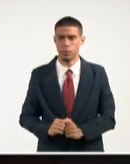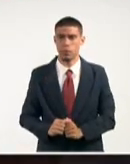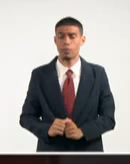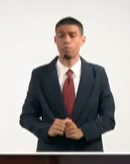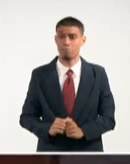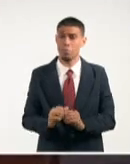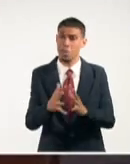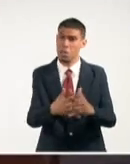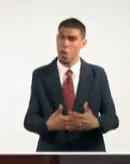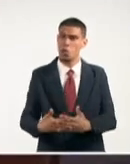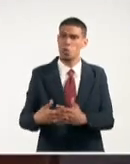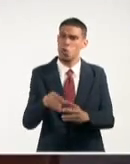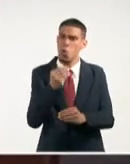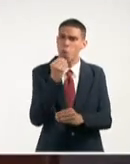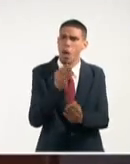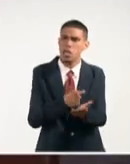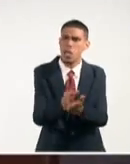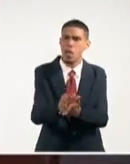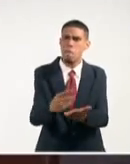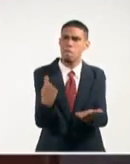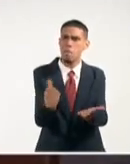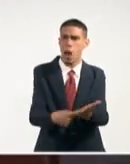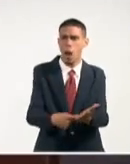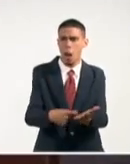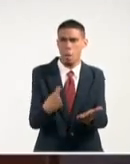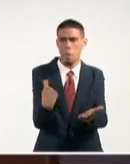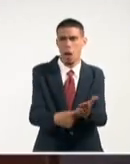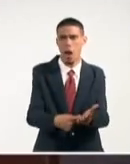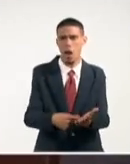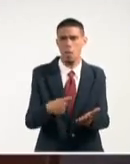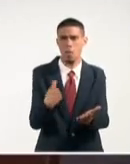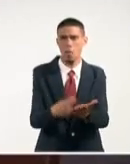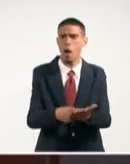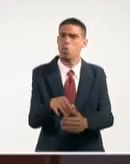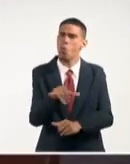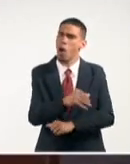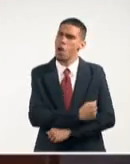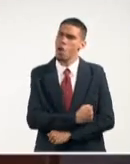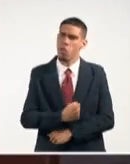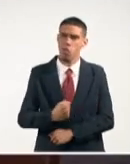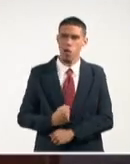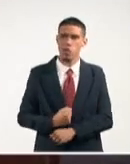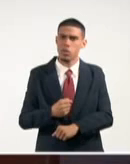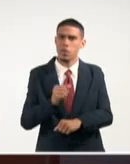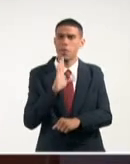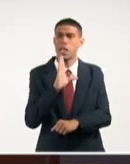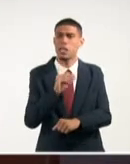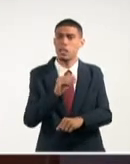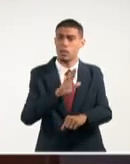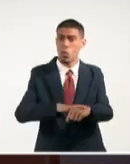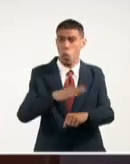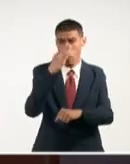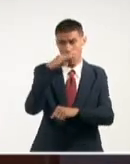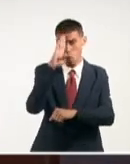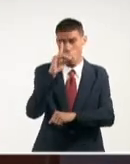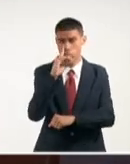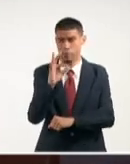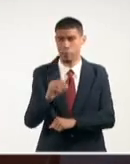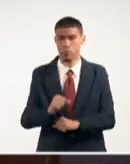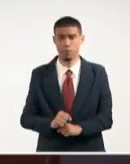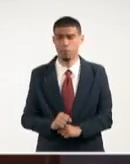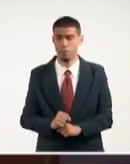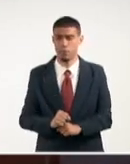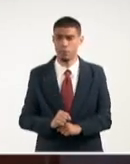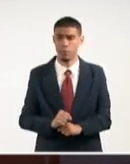invierta millones de dólares y mucho esfuerzo para ocultarla. La